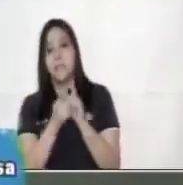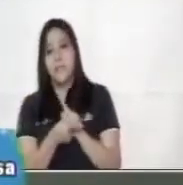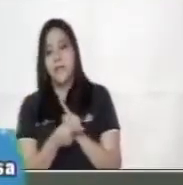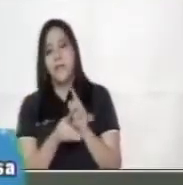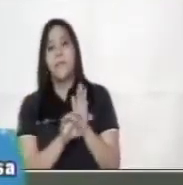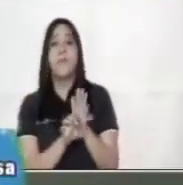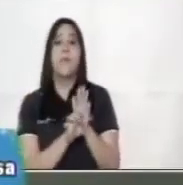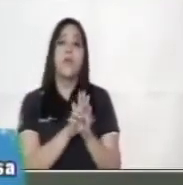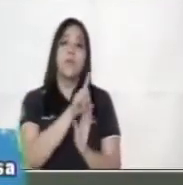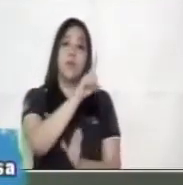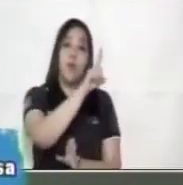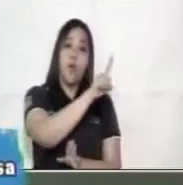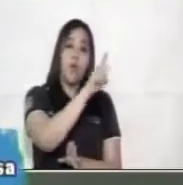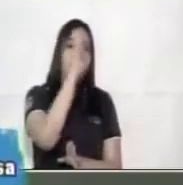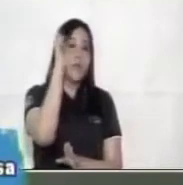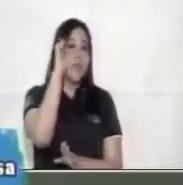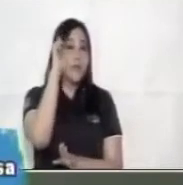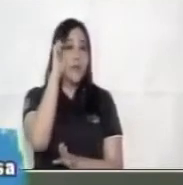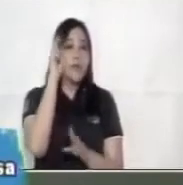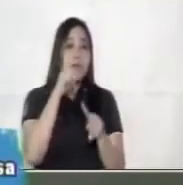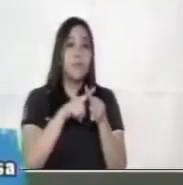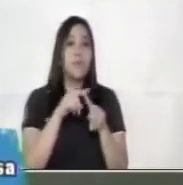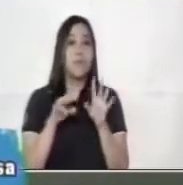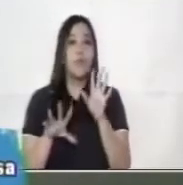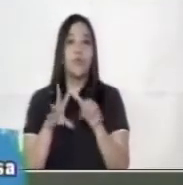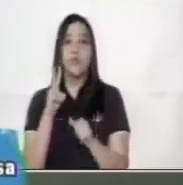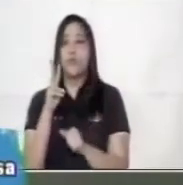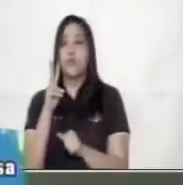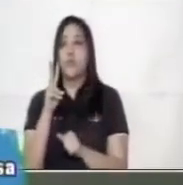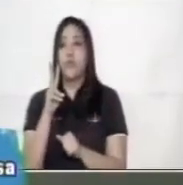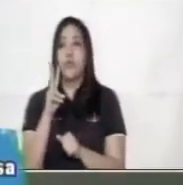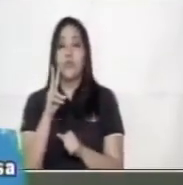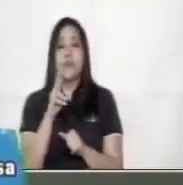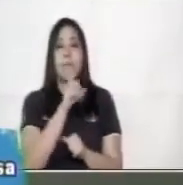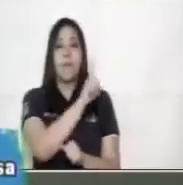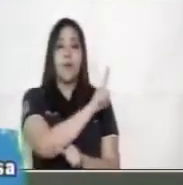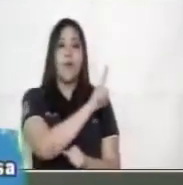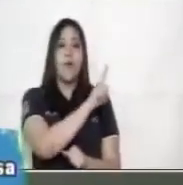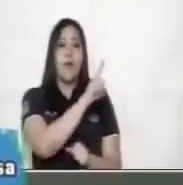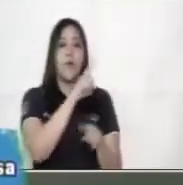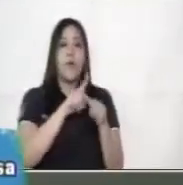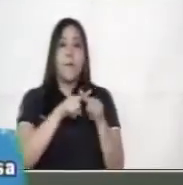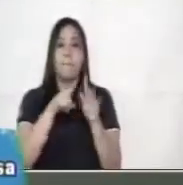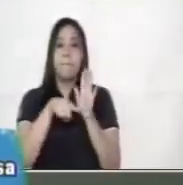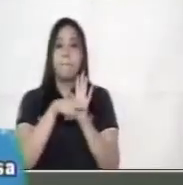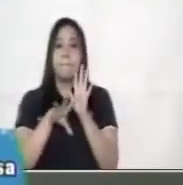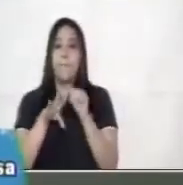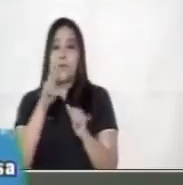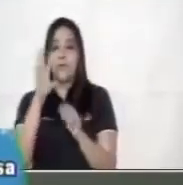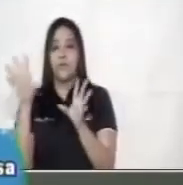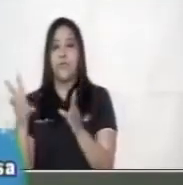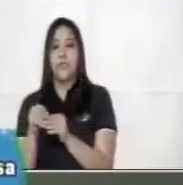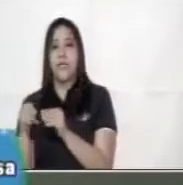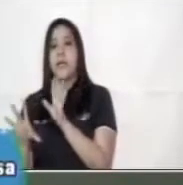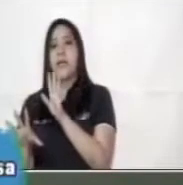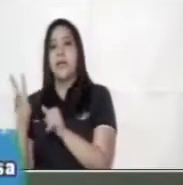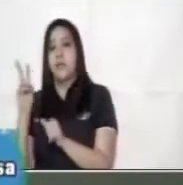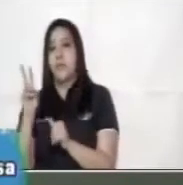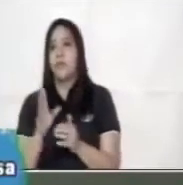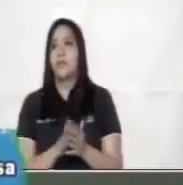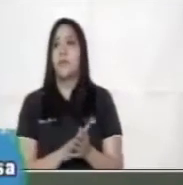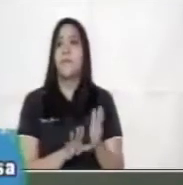número me da 12? 1 por menos 12 me dará 12. Y 2 por